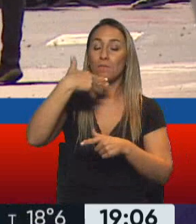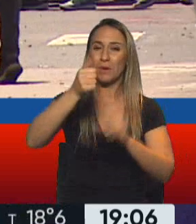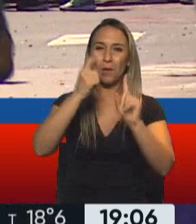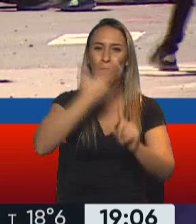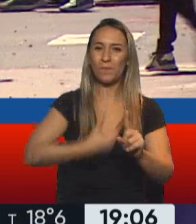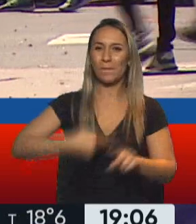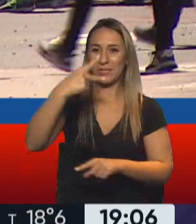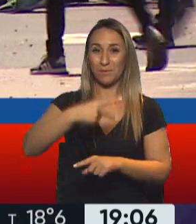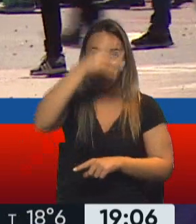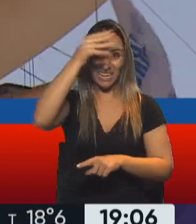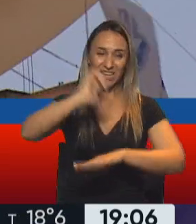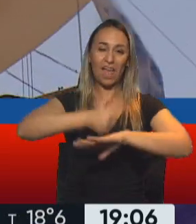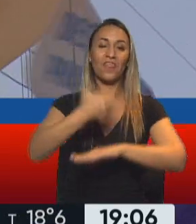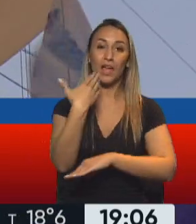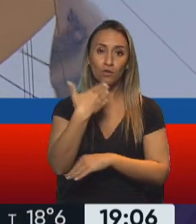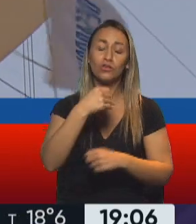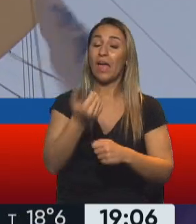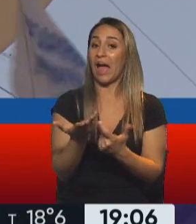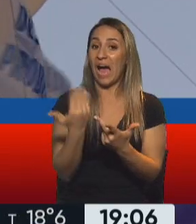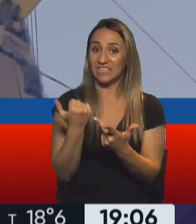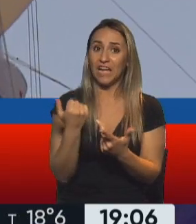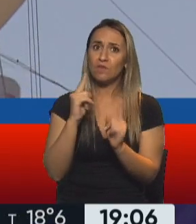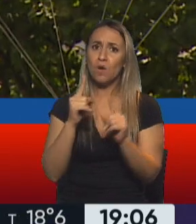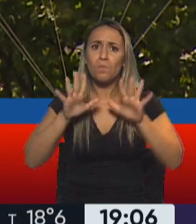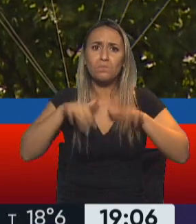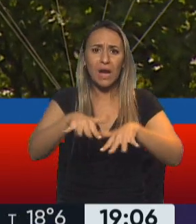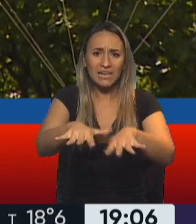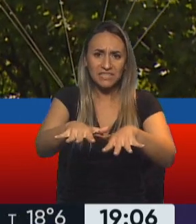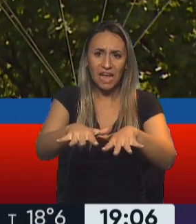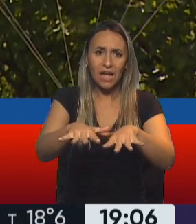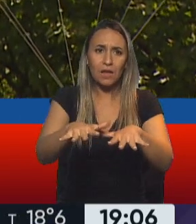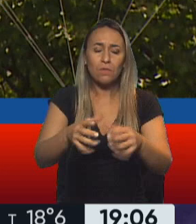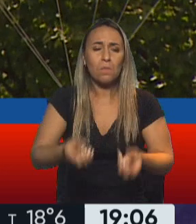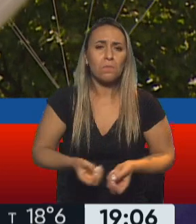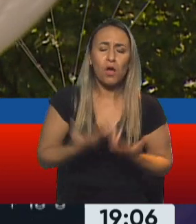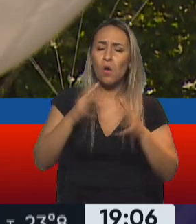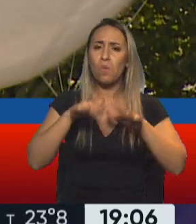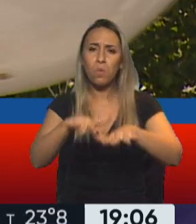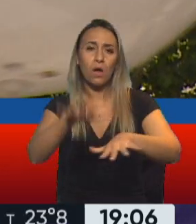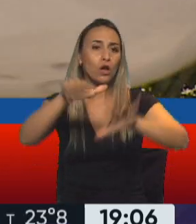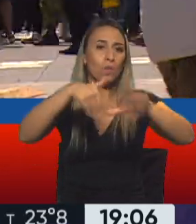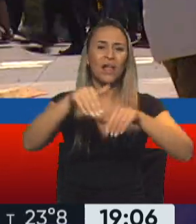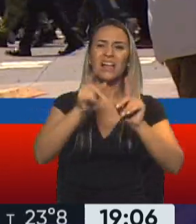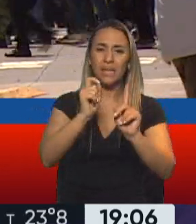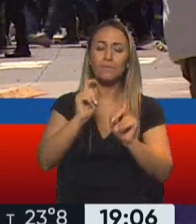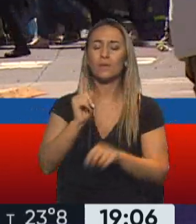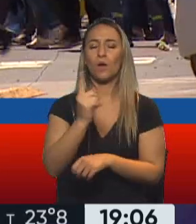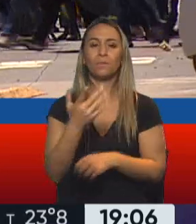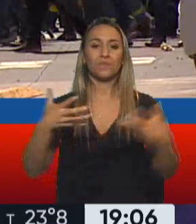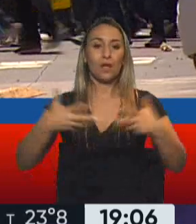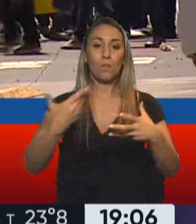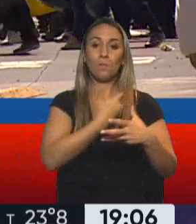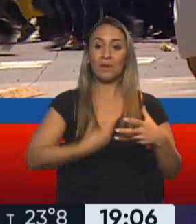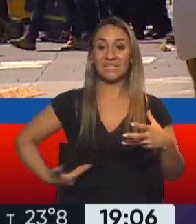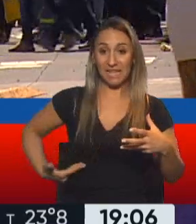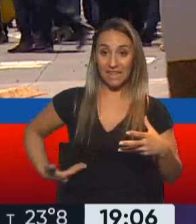Kirchner. Ayer con esta movilización entre espontánea, un poco después finalmente convocada por el presidente del PJ, que es el